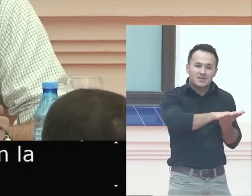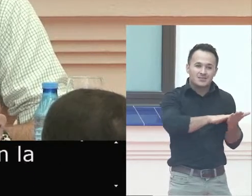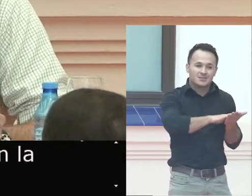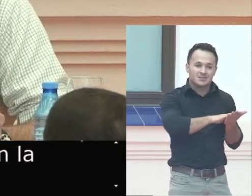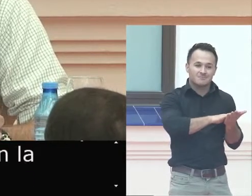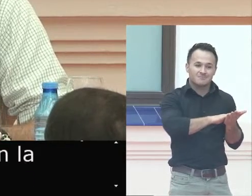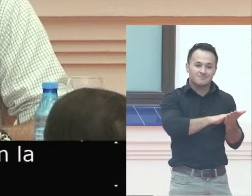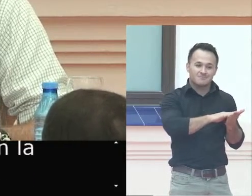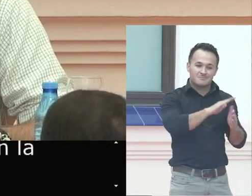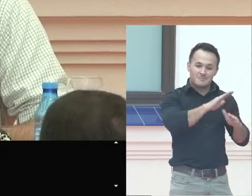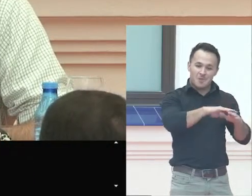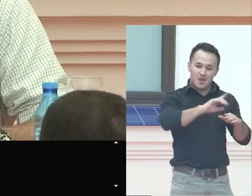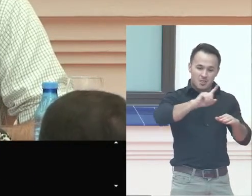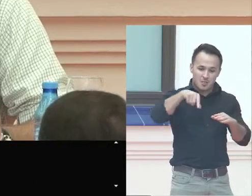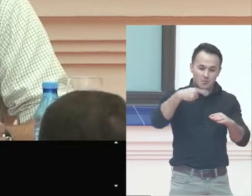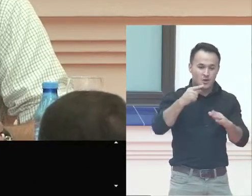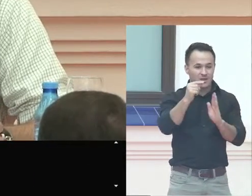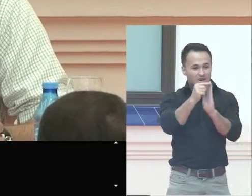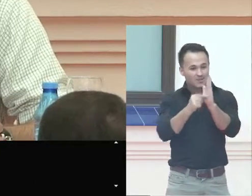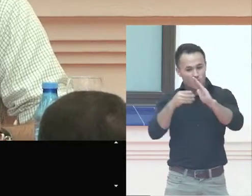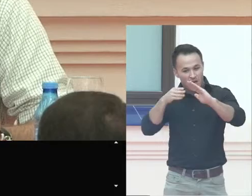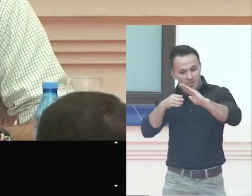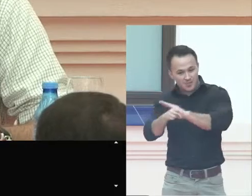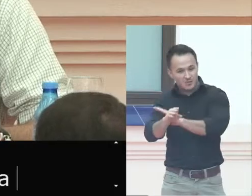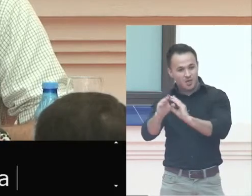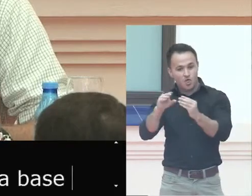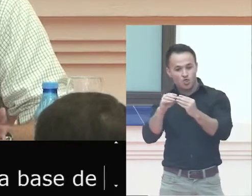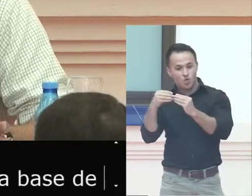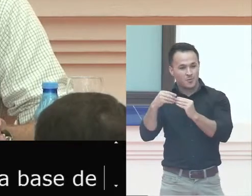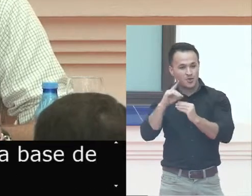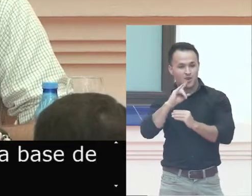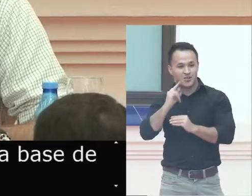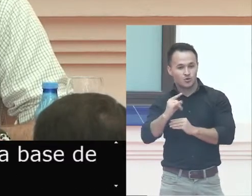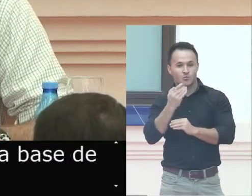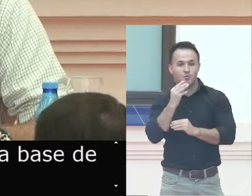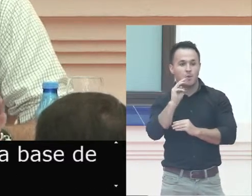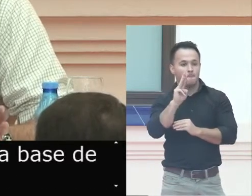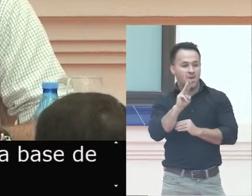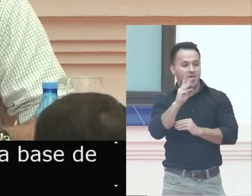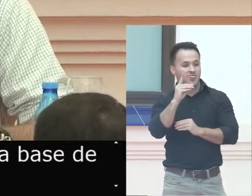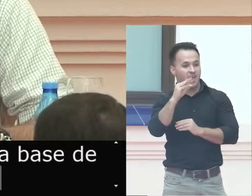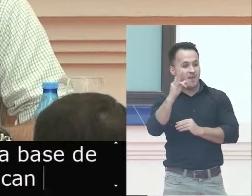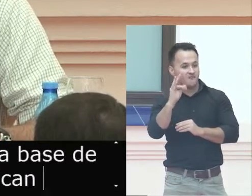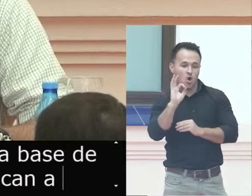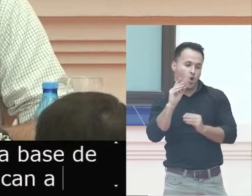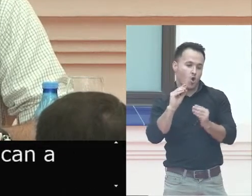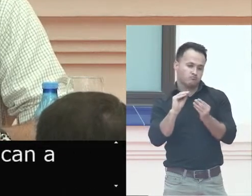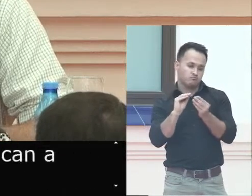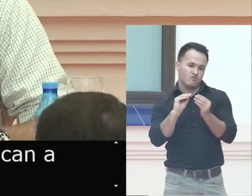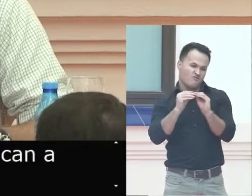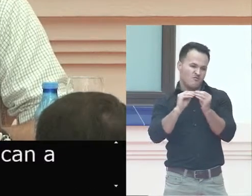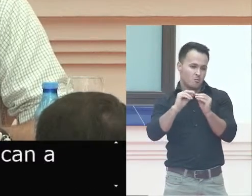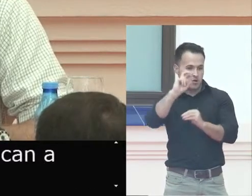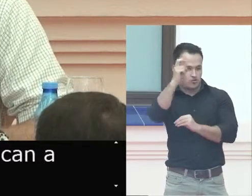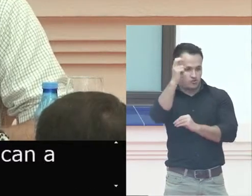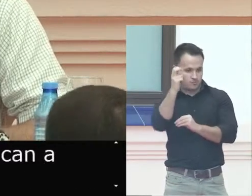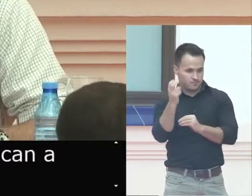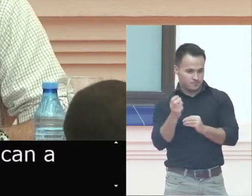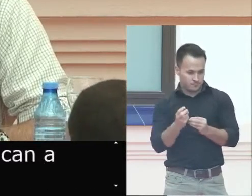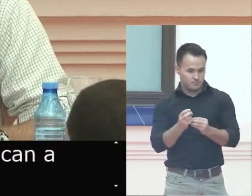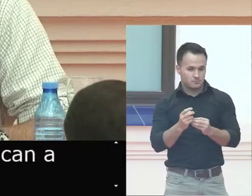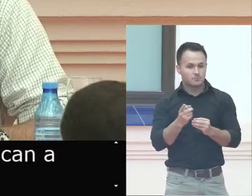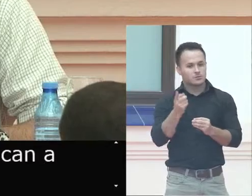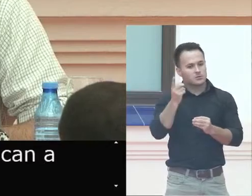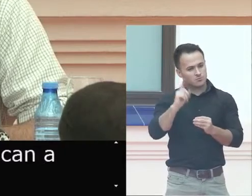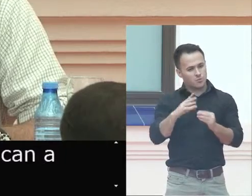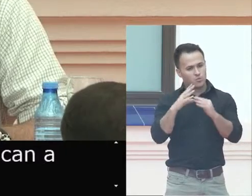requisitos de accesibilidad que se aplican a documentos electrónicos tipo PDF u otro formato, y también a la interfaz